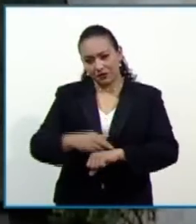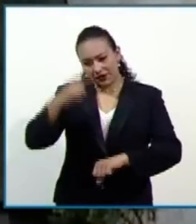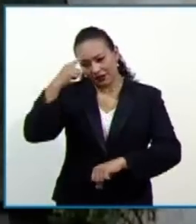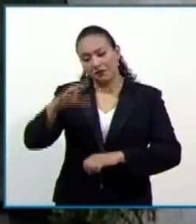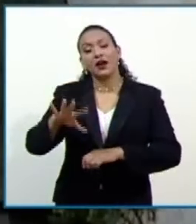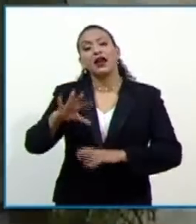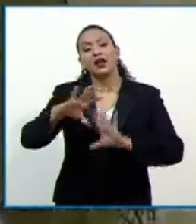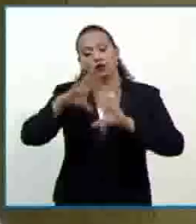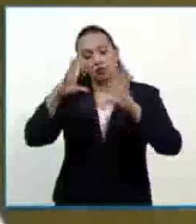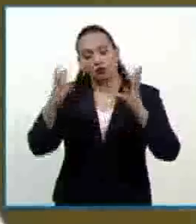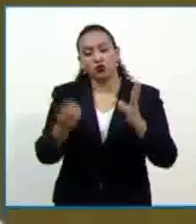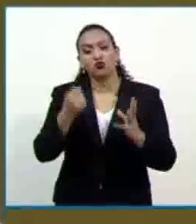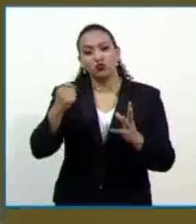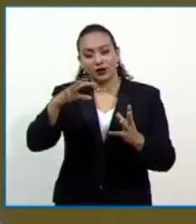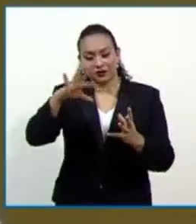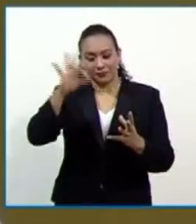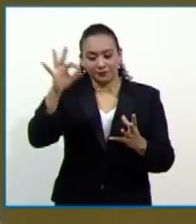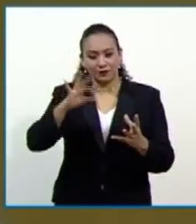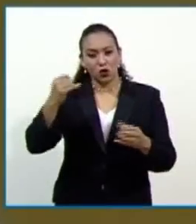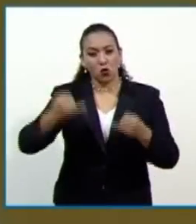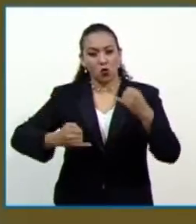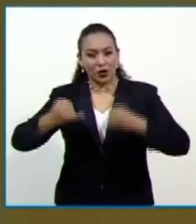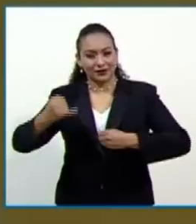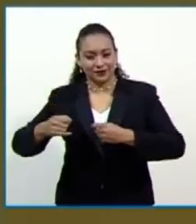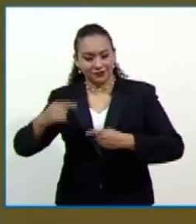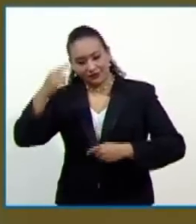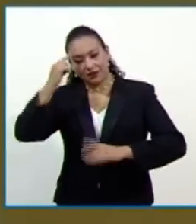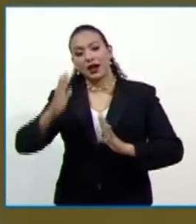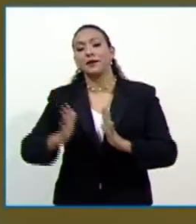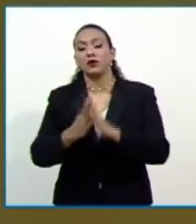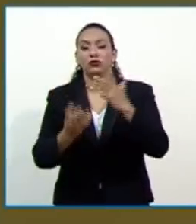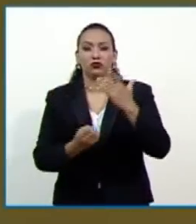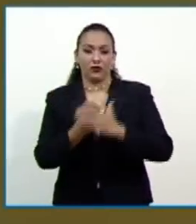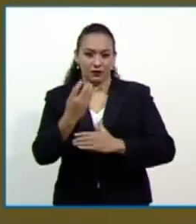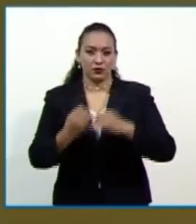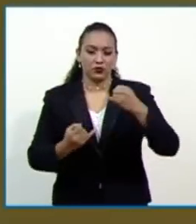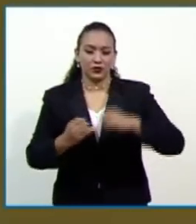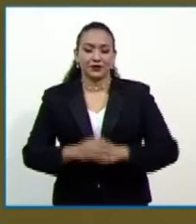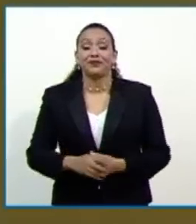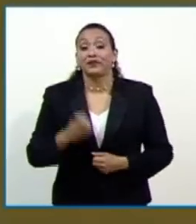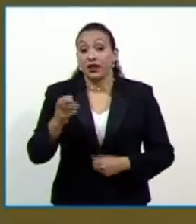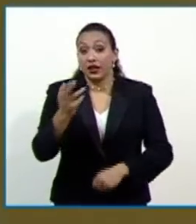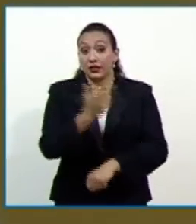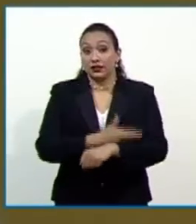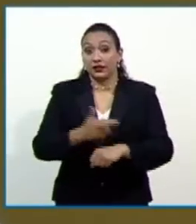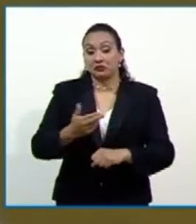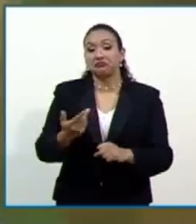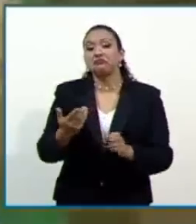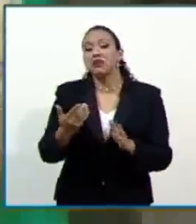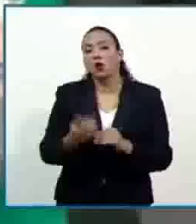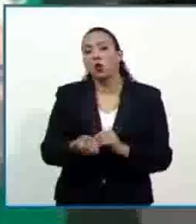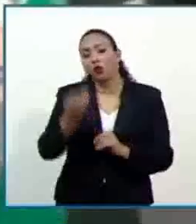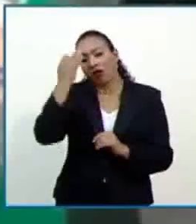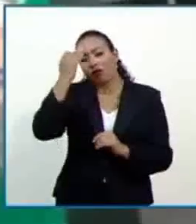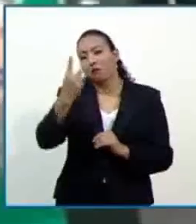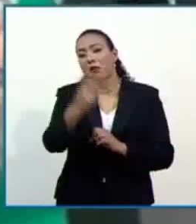a participar por alguno de los cargos en disputa en la elección judicial. Dicho proceso le llevó 2 días. En caso de aprobarse los